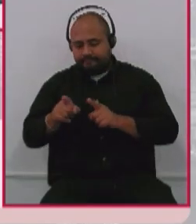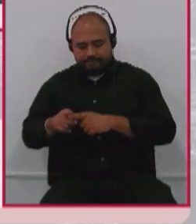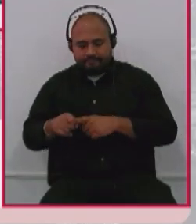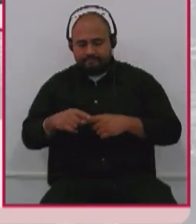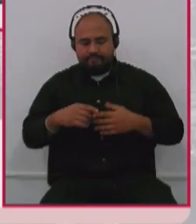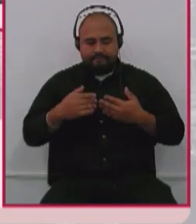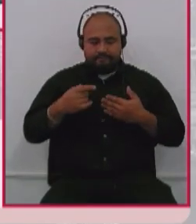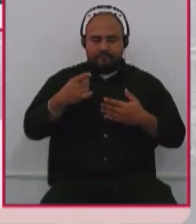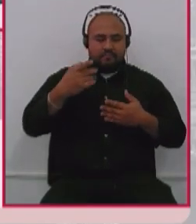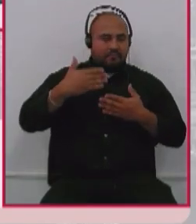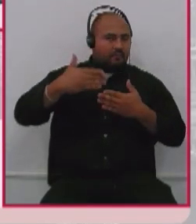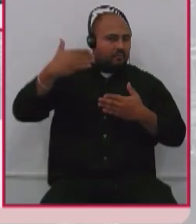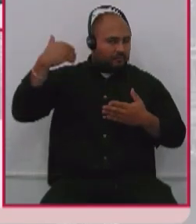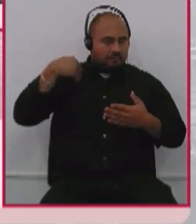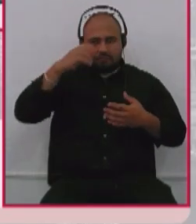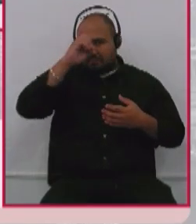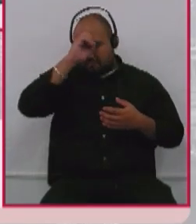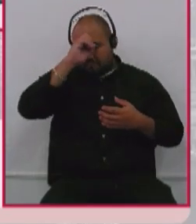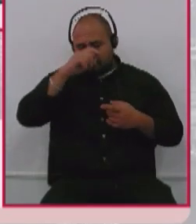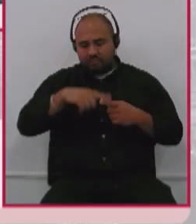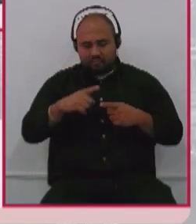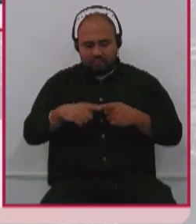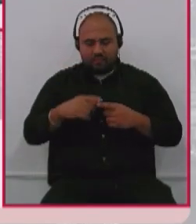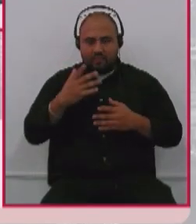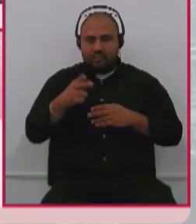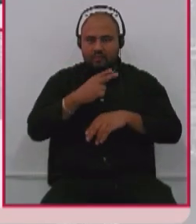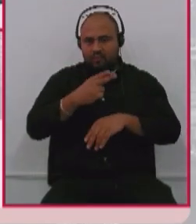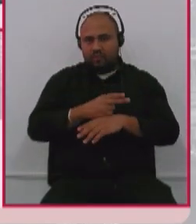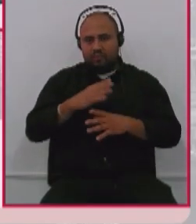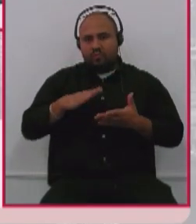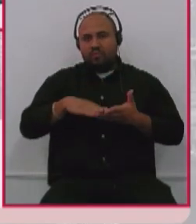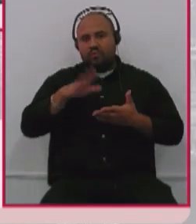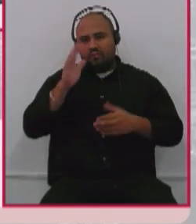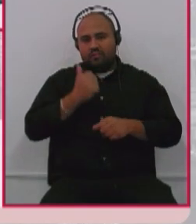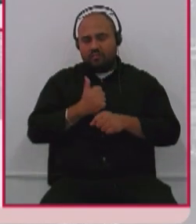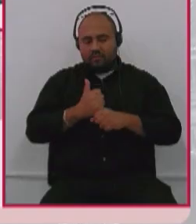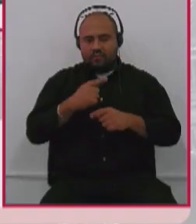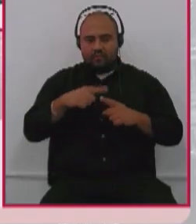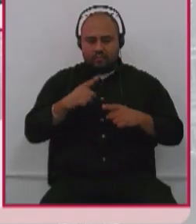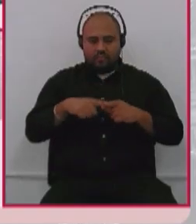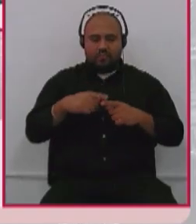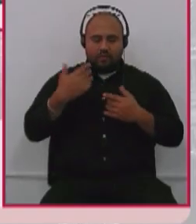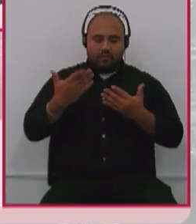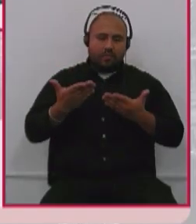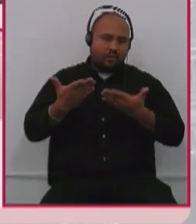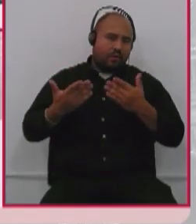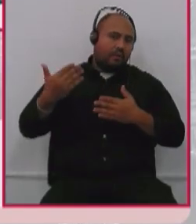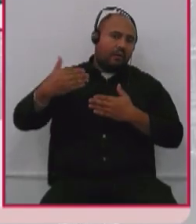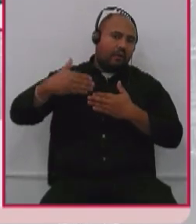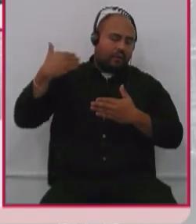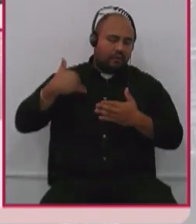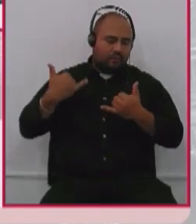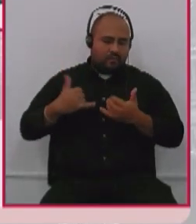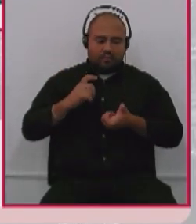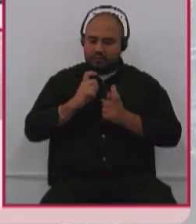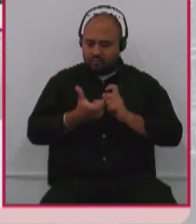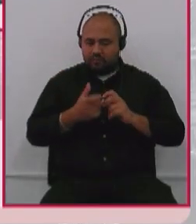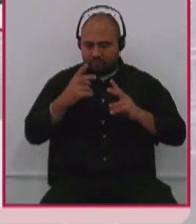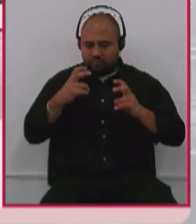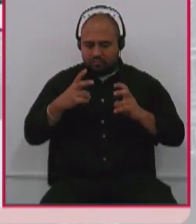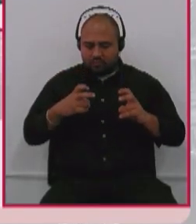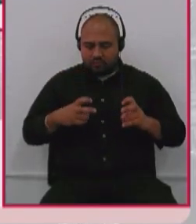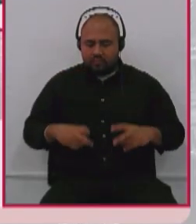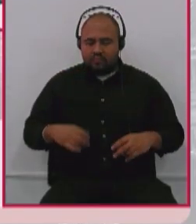no lo teníamos antes añadió un montón de horas operativas. Y pasamos de tener una utilización efectiva, que es la cantidad de horas